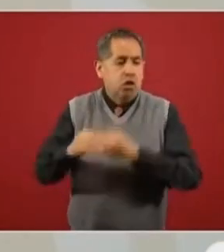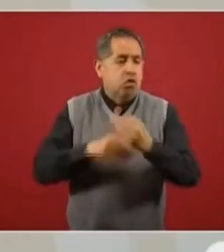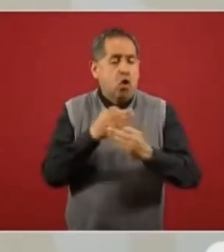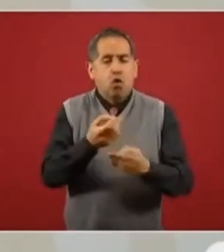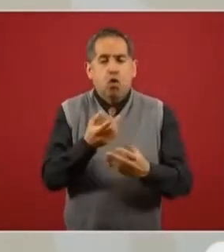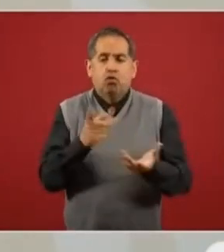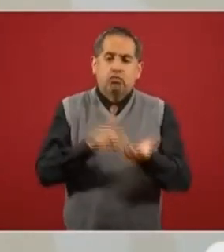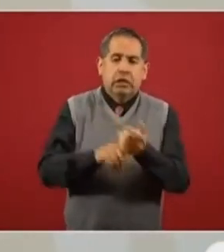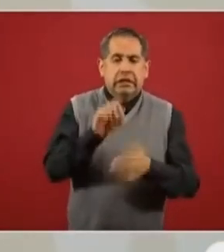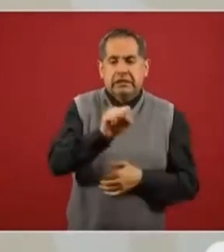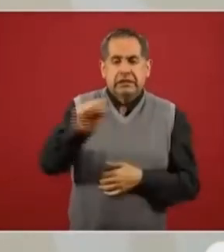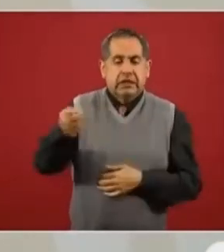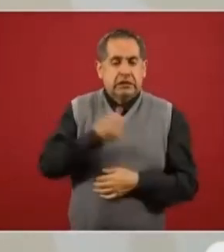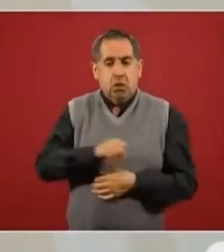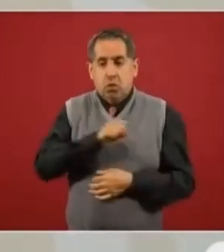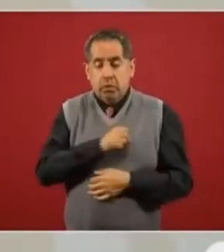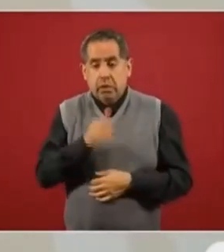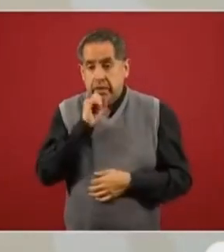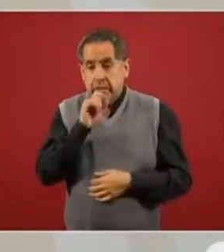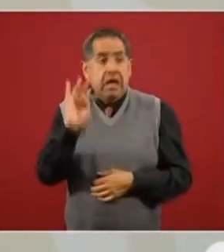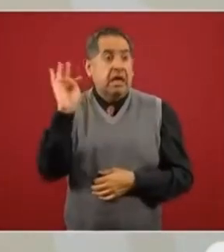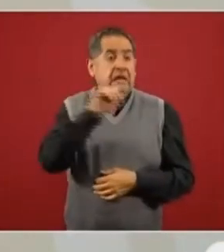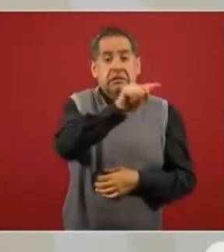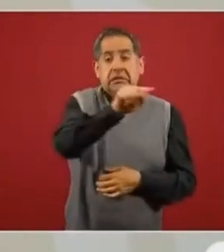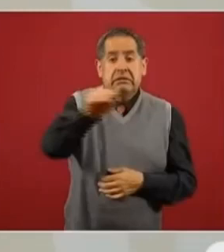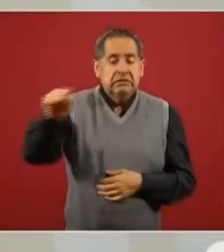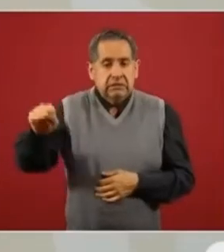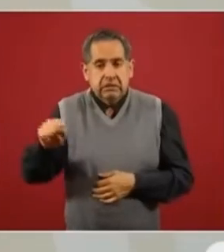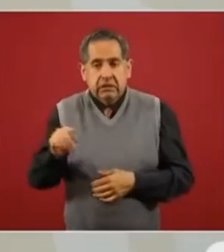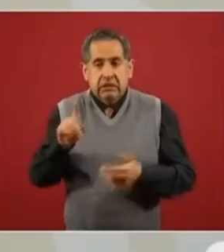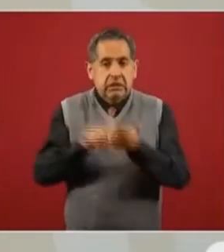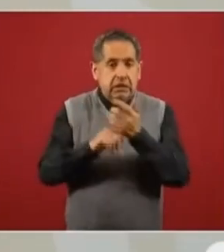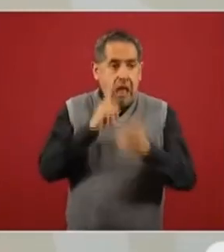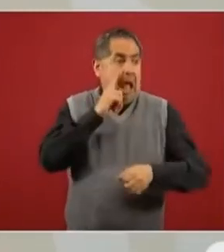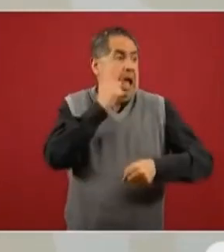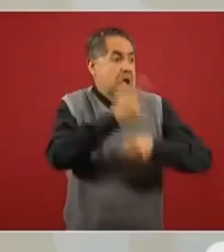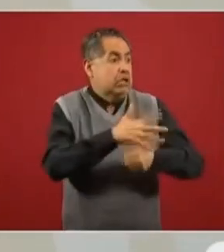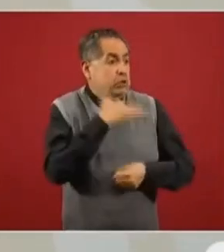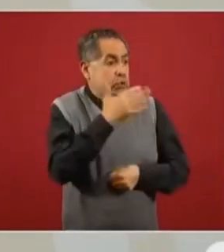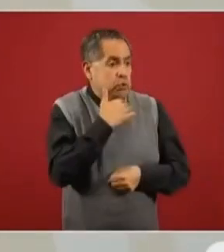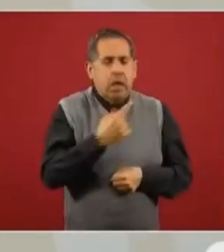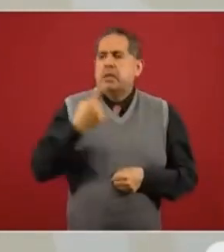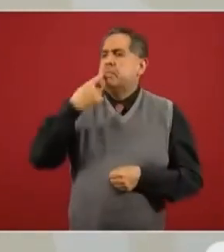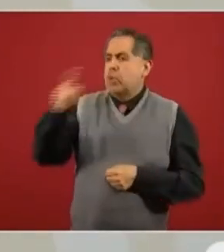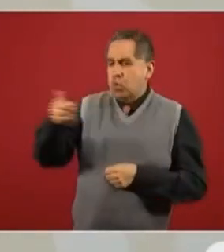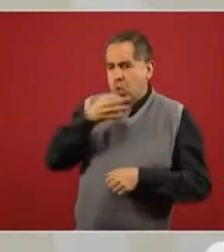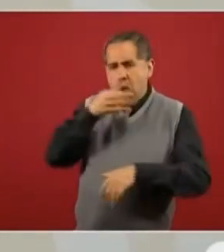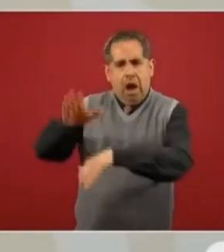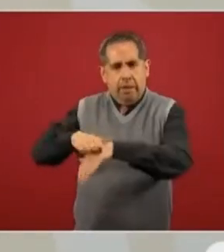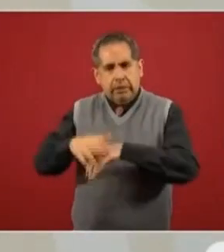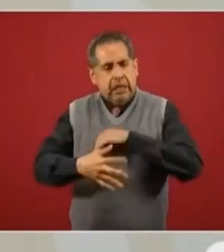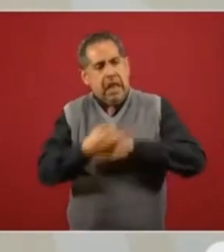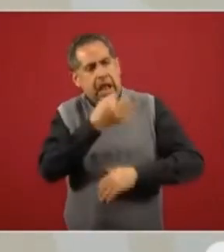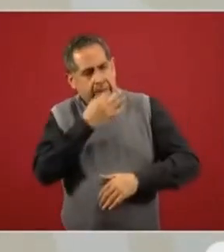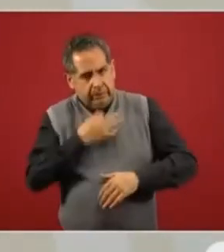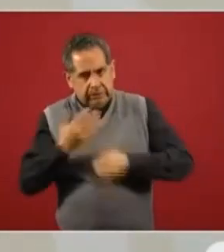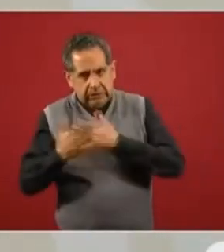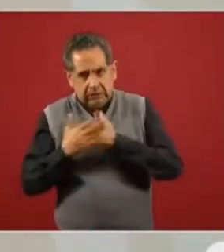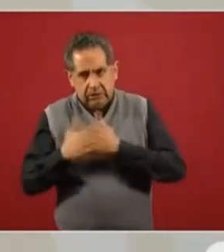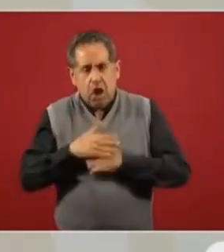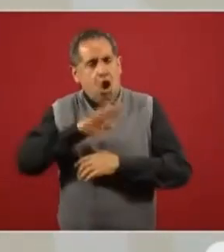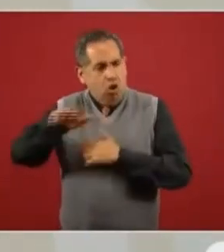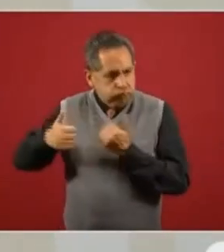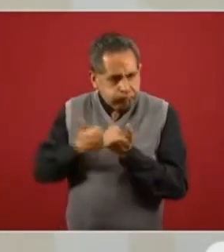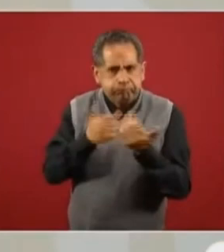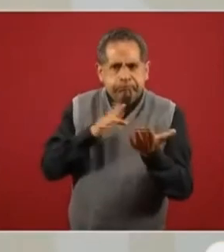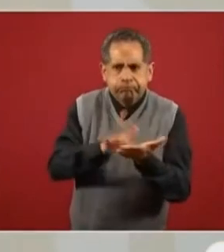salud o de la Secretaría de Salud. Y si cualquiera de los trabajadores o trabajadoras lo identifica, que lo denuncie. Debe denunciarlo y va a tener el